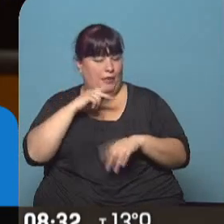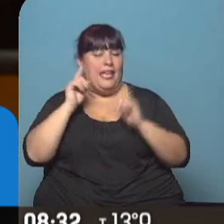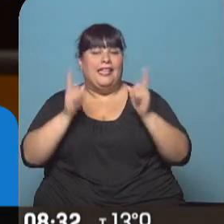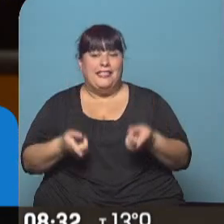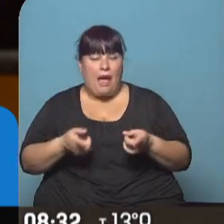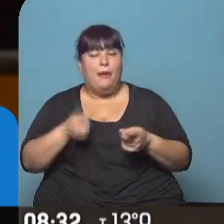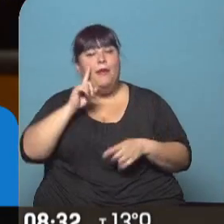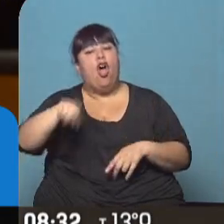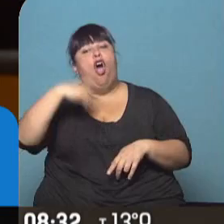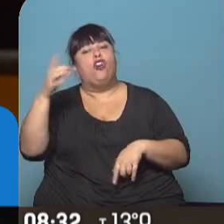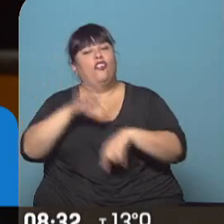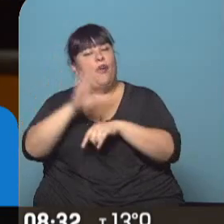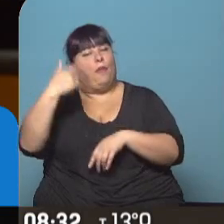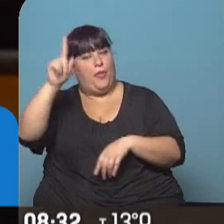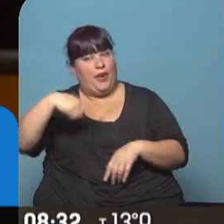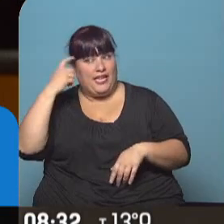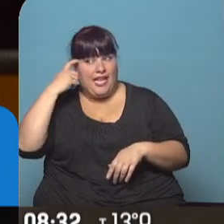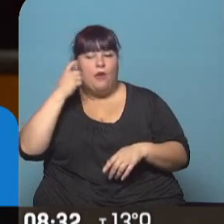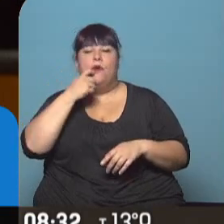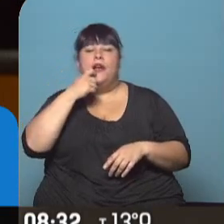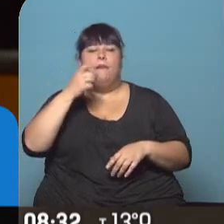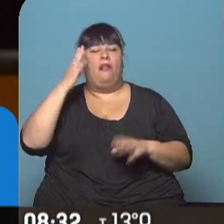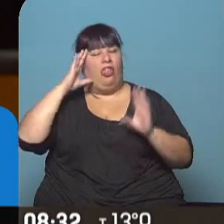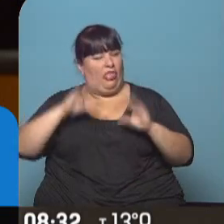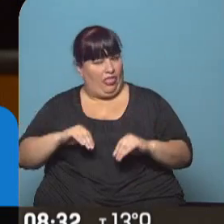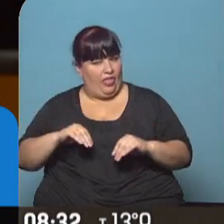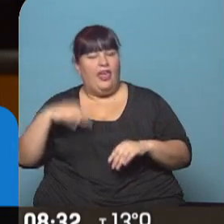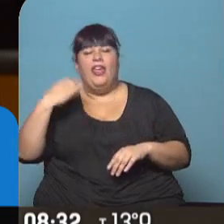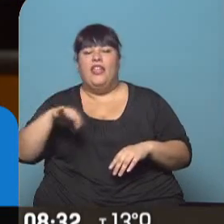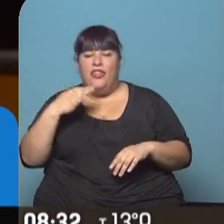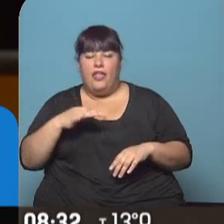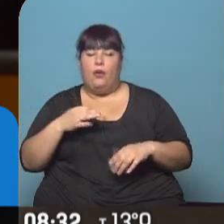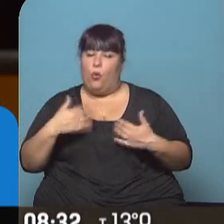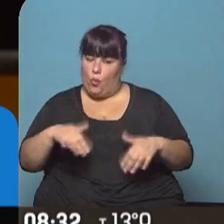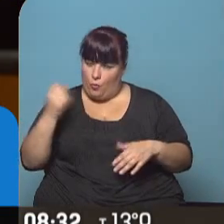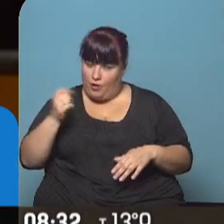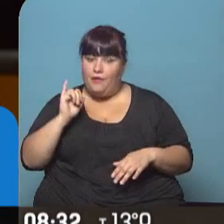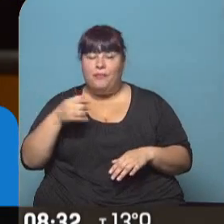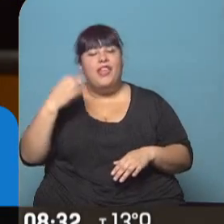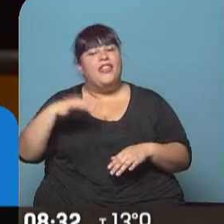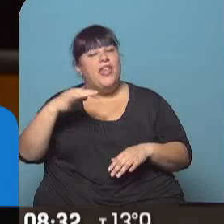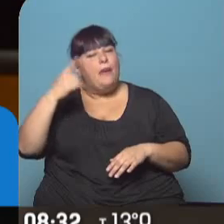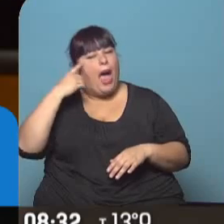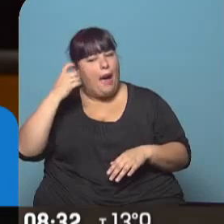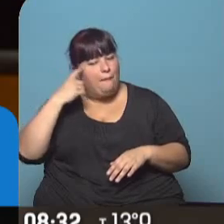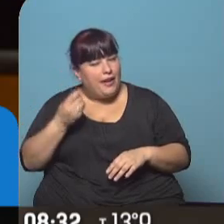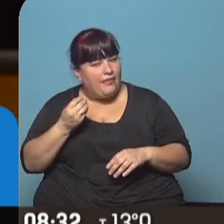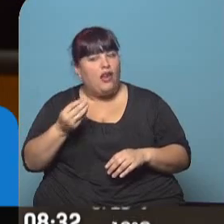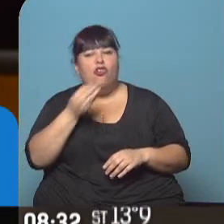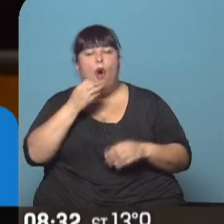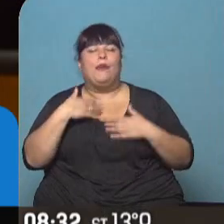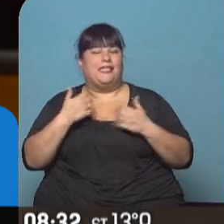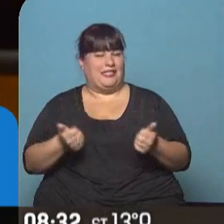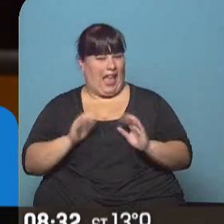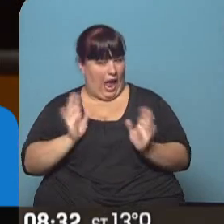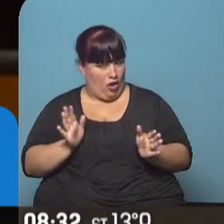inclusive aumenta el riesgo de otras enfermedades del cerebro, como por ejemplo la demencia. Tenemos que, Notable. sí, tenemos que aprender a comer